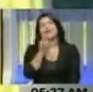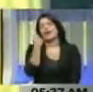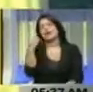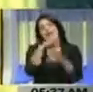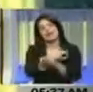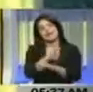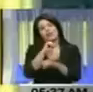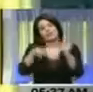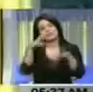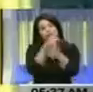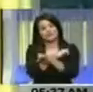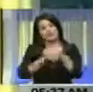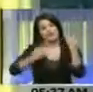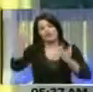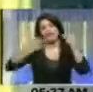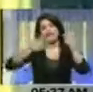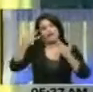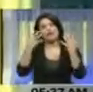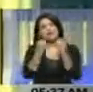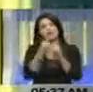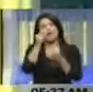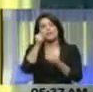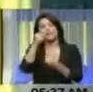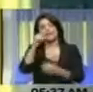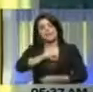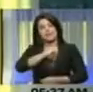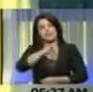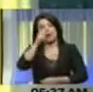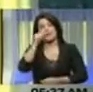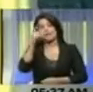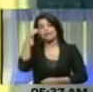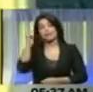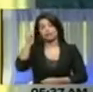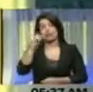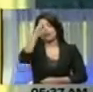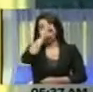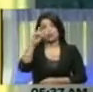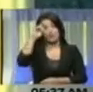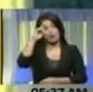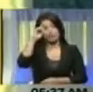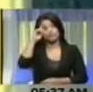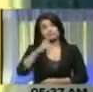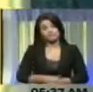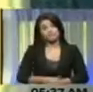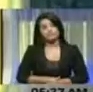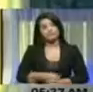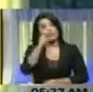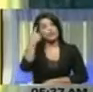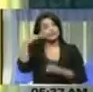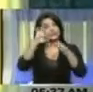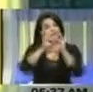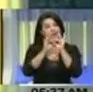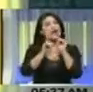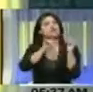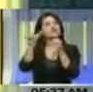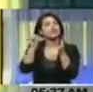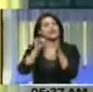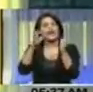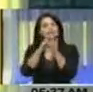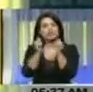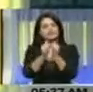noche duró moviendo las manos con el camarada y compatriota diputado del Bloque Parlamentario de la Patria, Diosdado Cabello Rondón, que estuvieron en Anzoátegui,